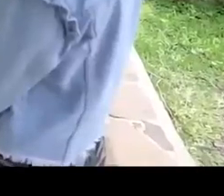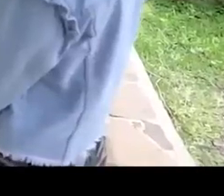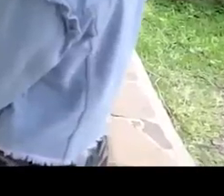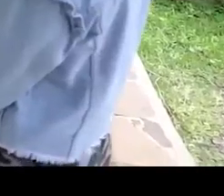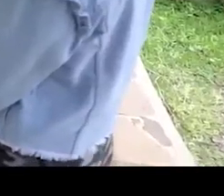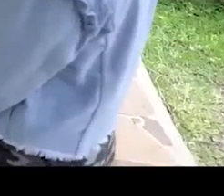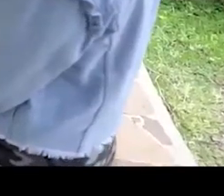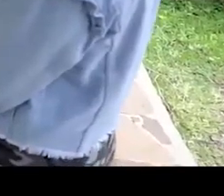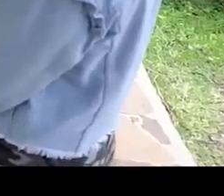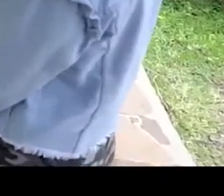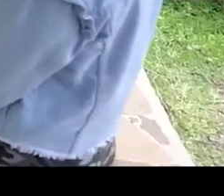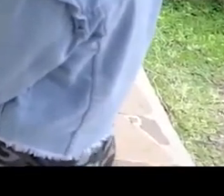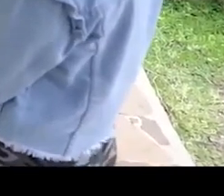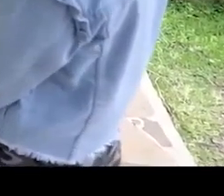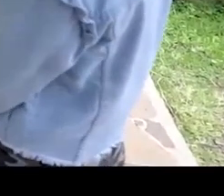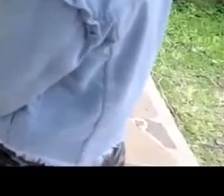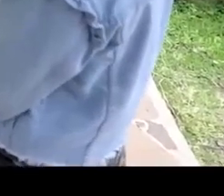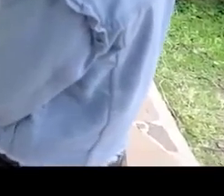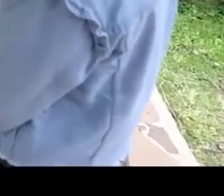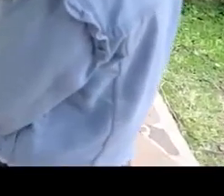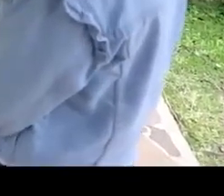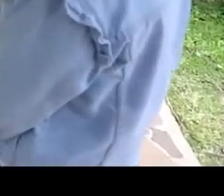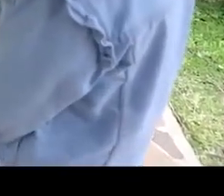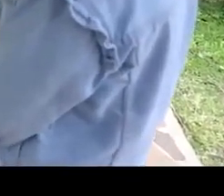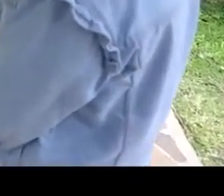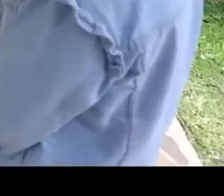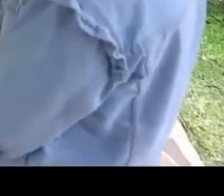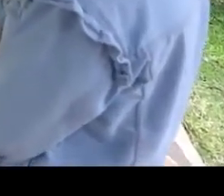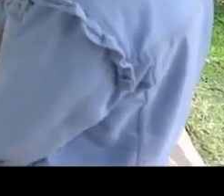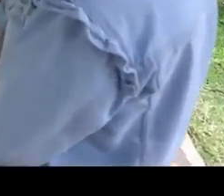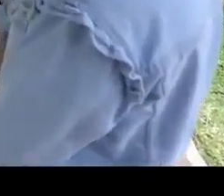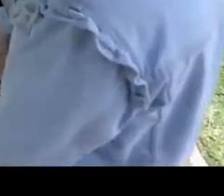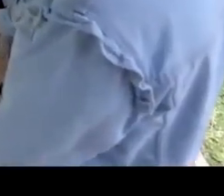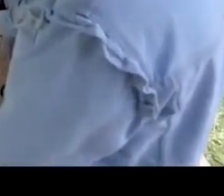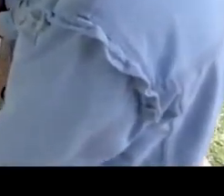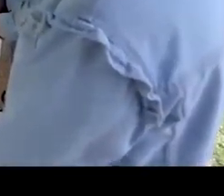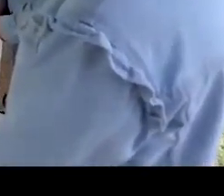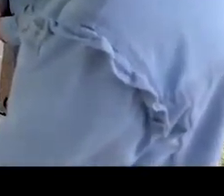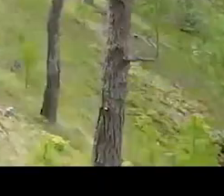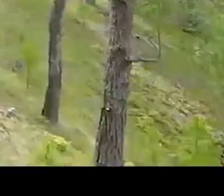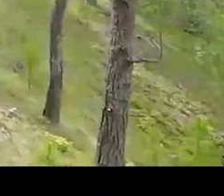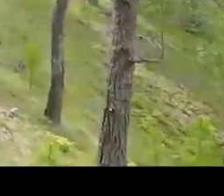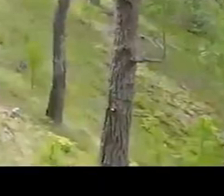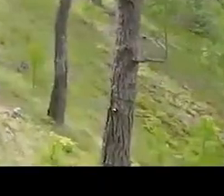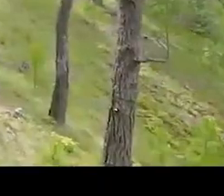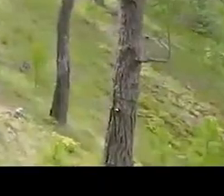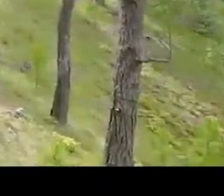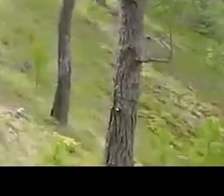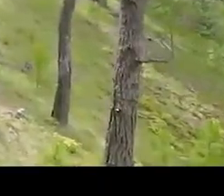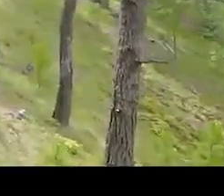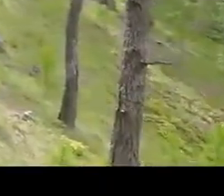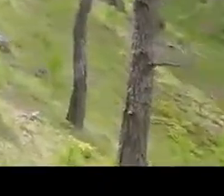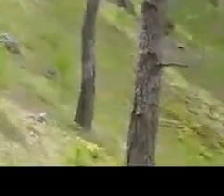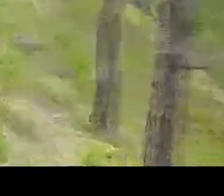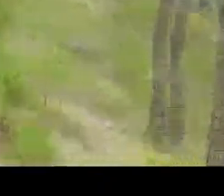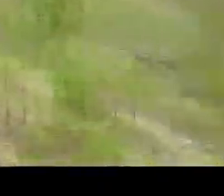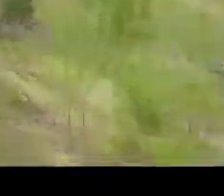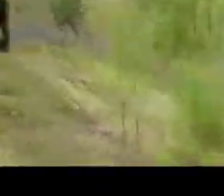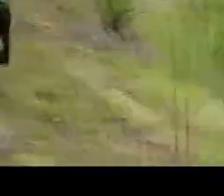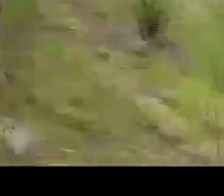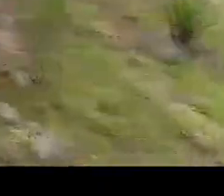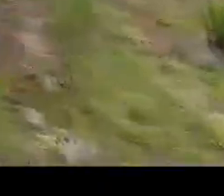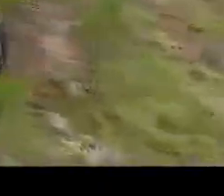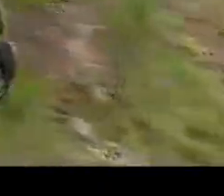los cables más largos, que es el cable número 6, y el que es el más alto, tenemos aproximadamente unos 50 metros de altura y distancia